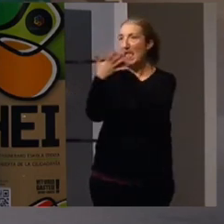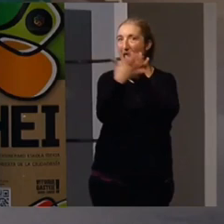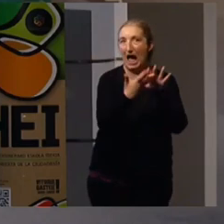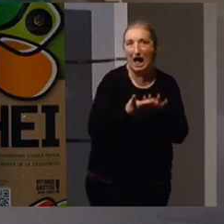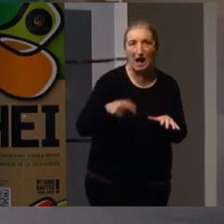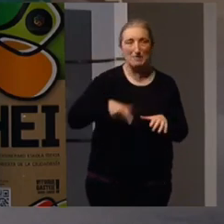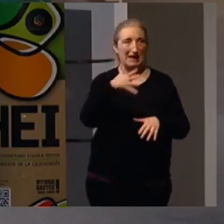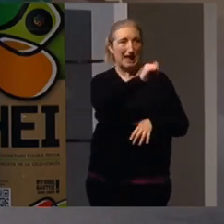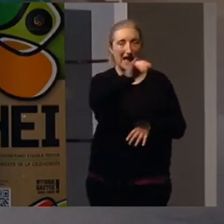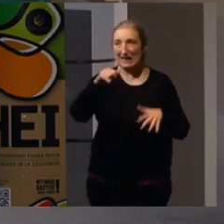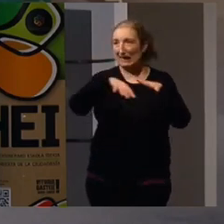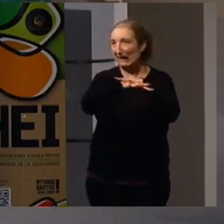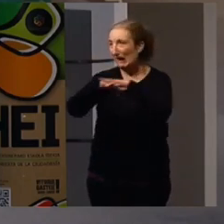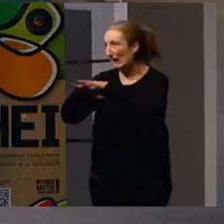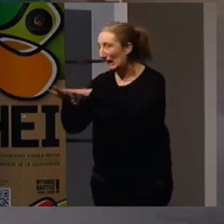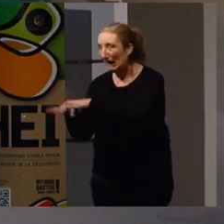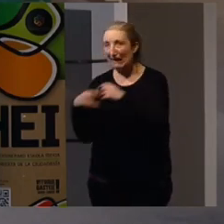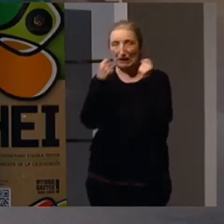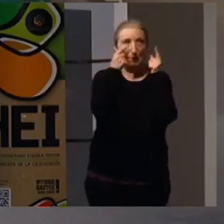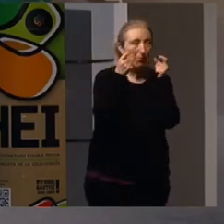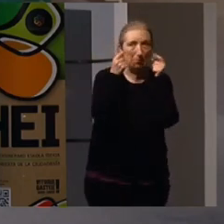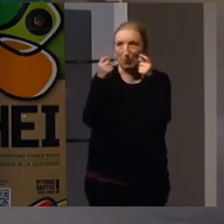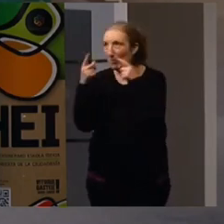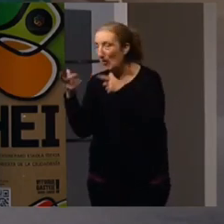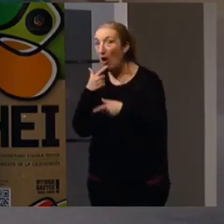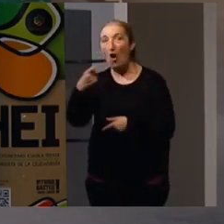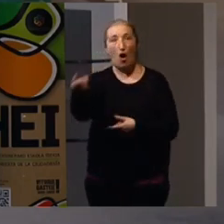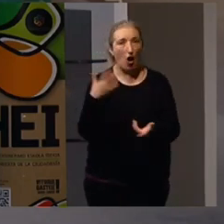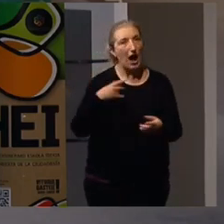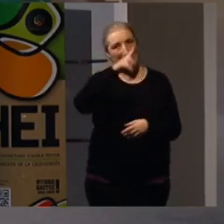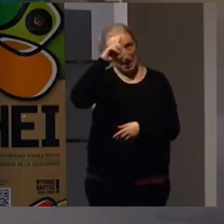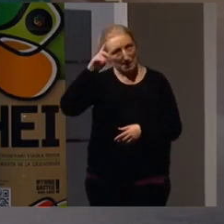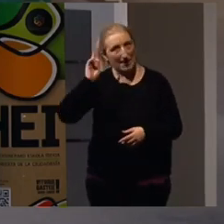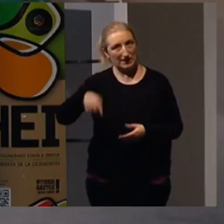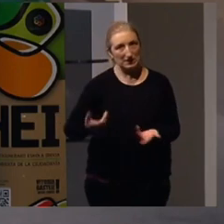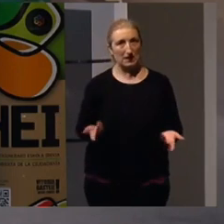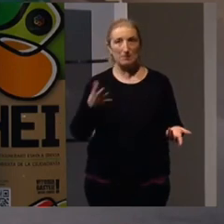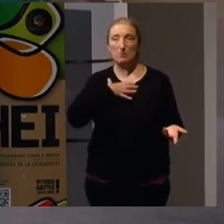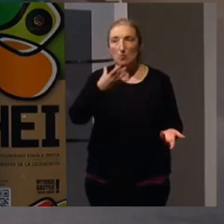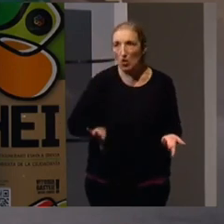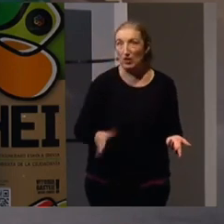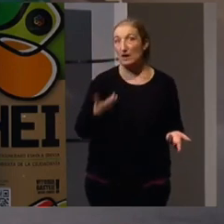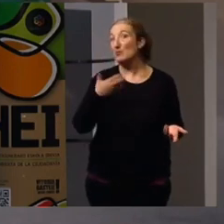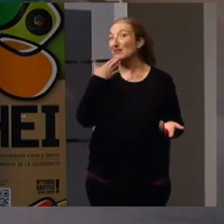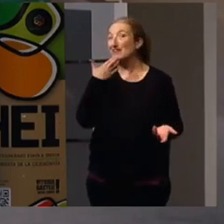los dispositivos que hay, de las redes de apoyo que hay. Yo digo, ojalá, ¿no? Madrid en eso yo creo que es el ejemplo de lo que no hay que hacer, porque es